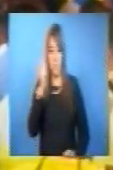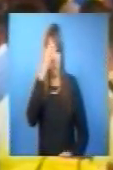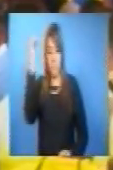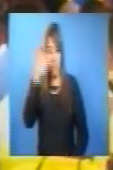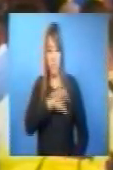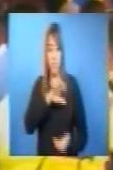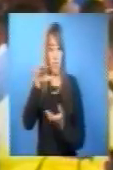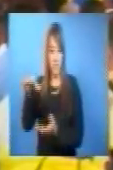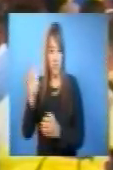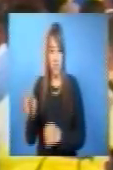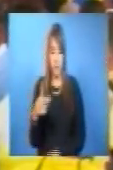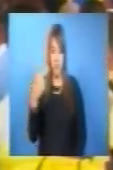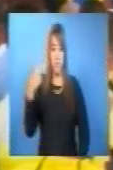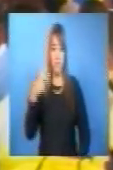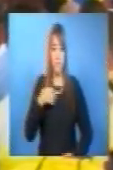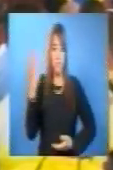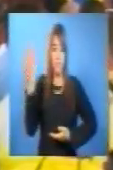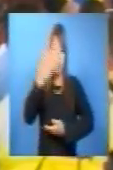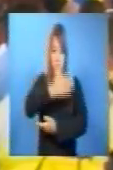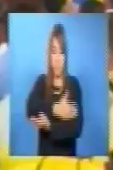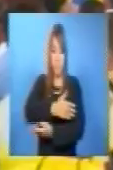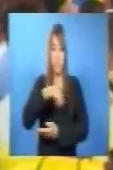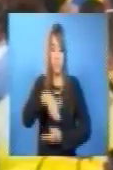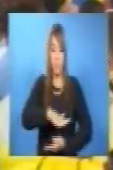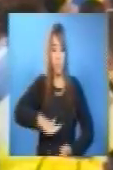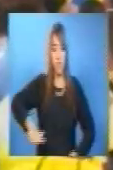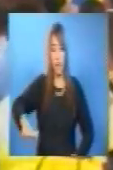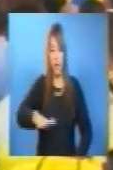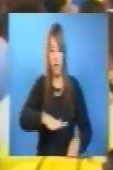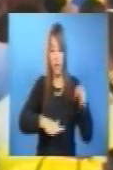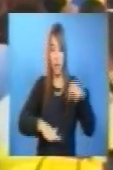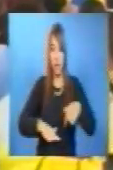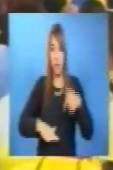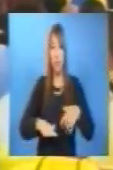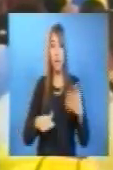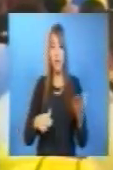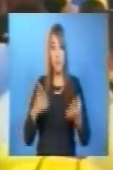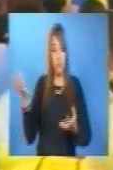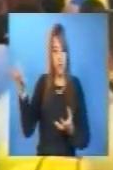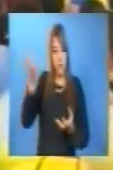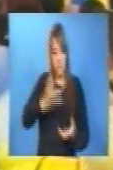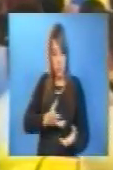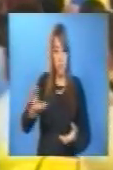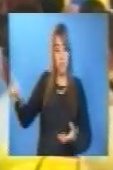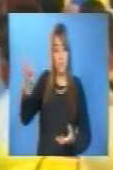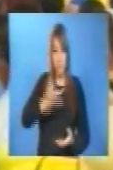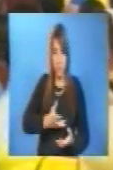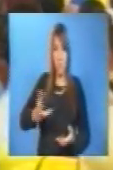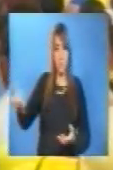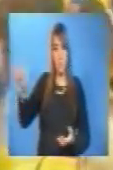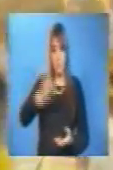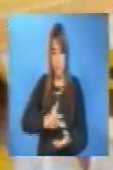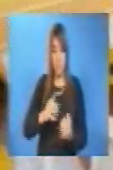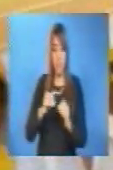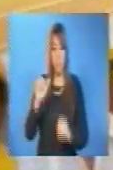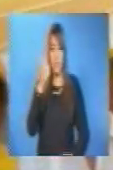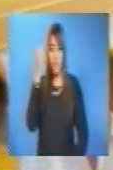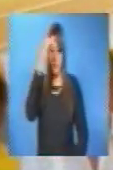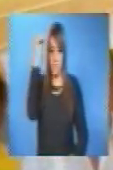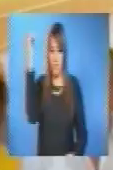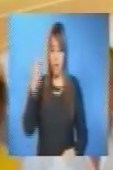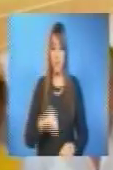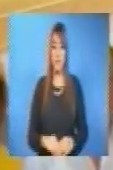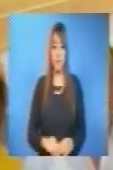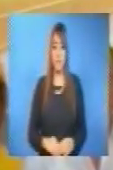es el segundo puesto fronterizo donde entra lo que importamos de otros